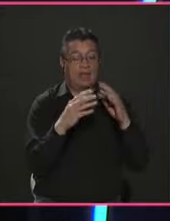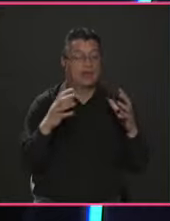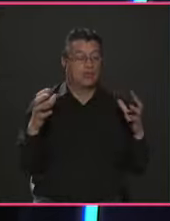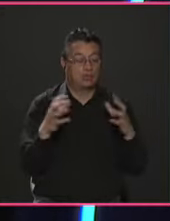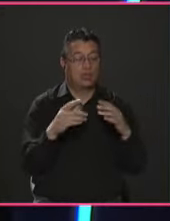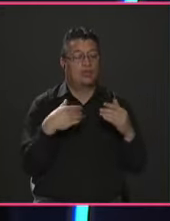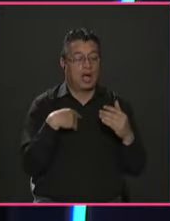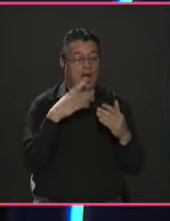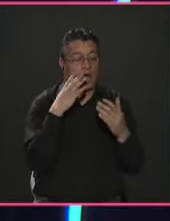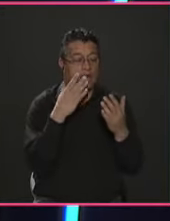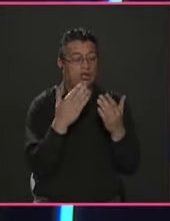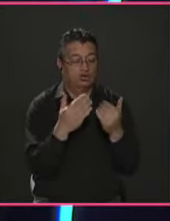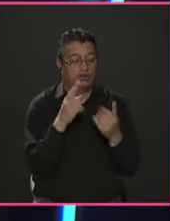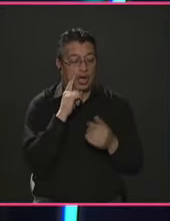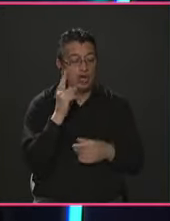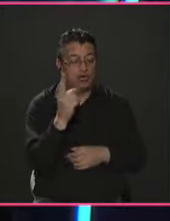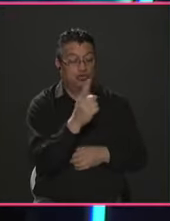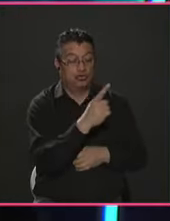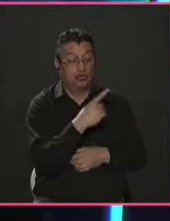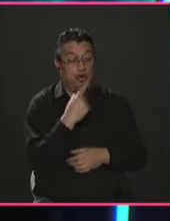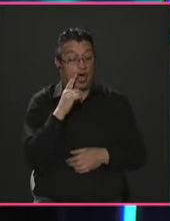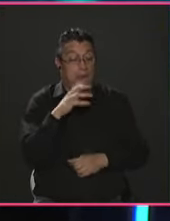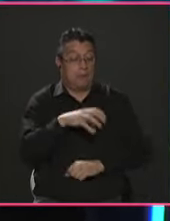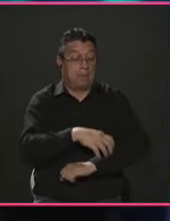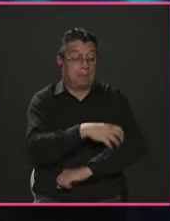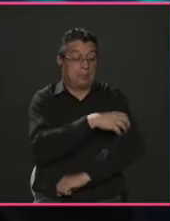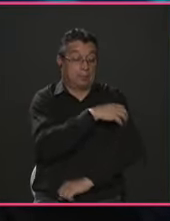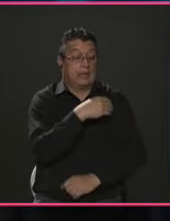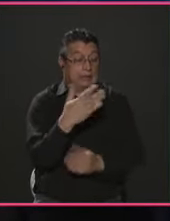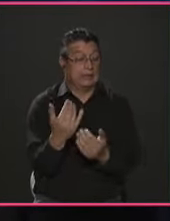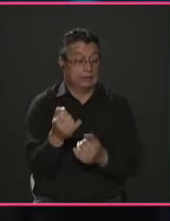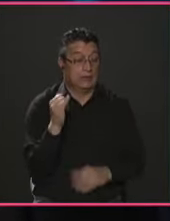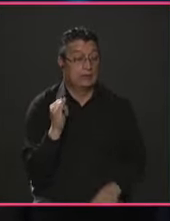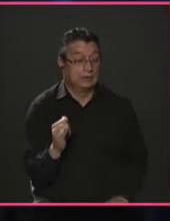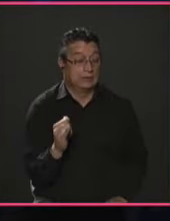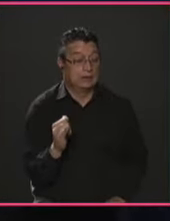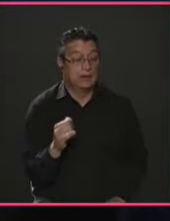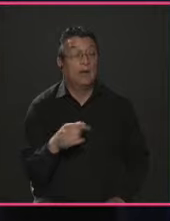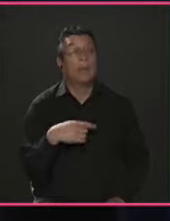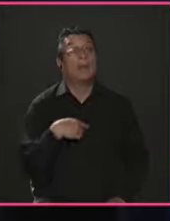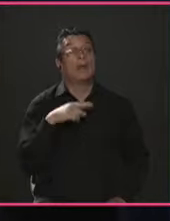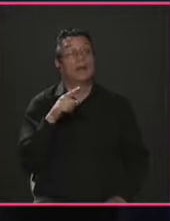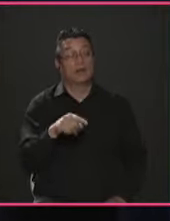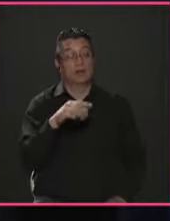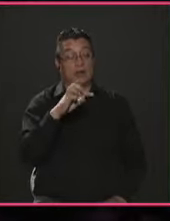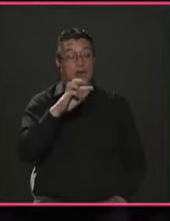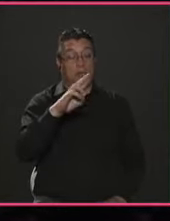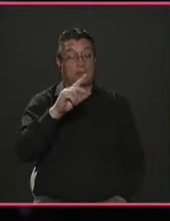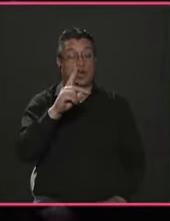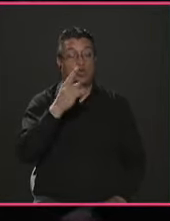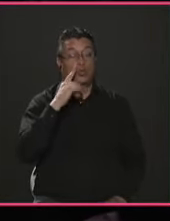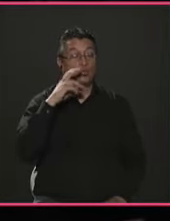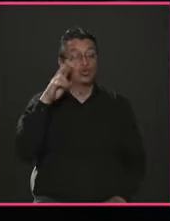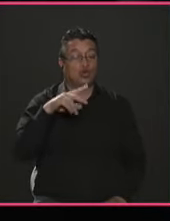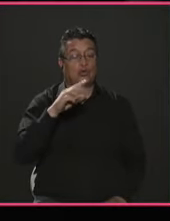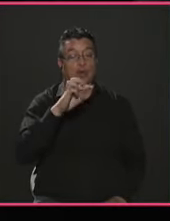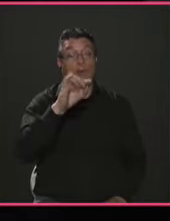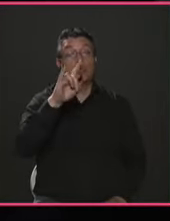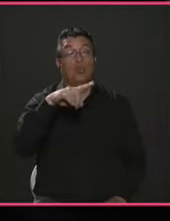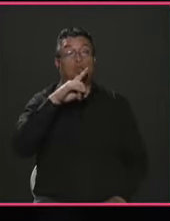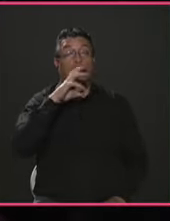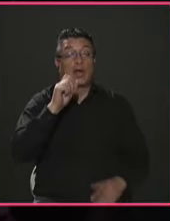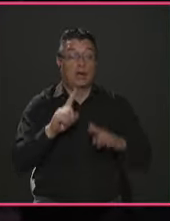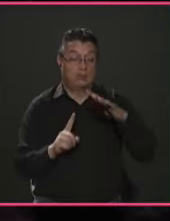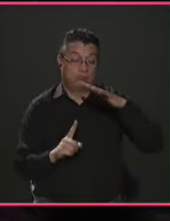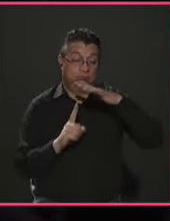necesitamos la región lo necesita todos los países de la región y a la productividad de punta sí por la